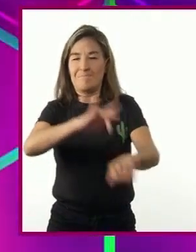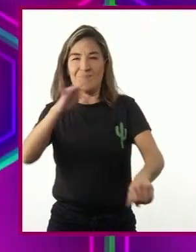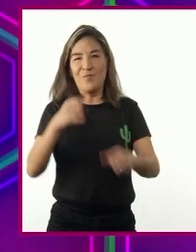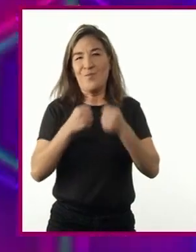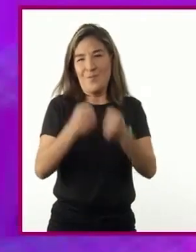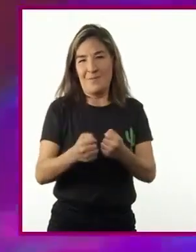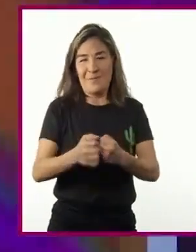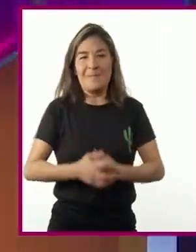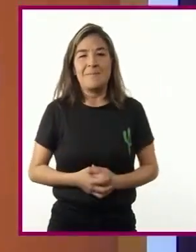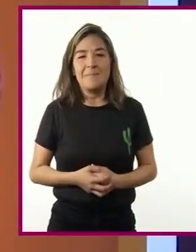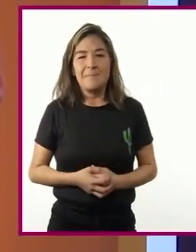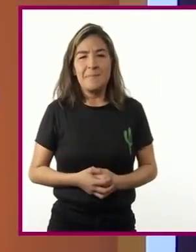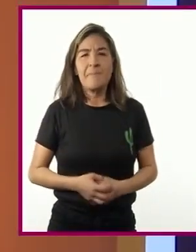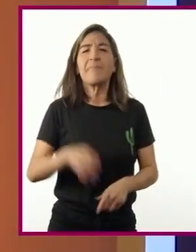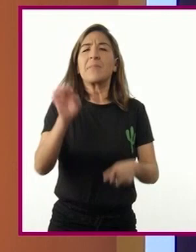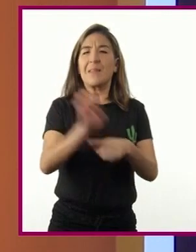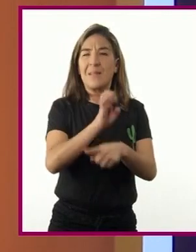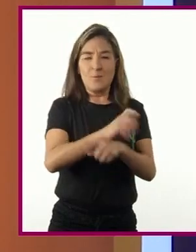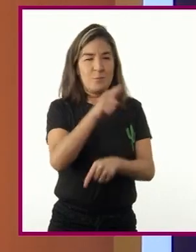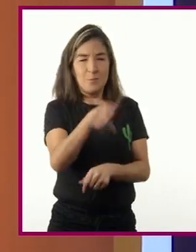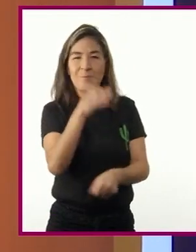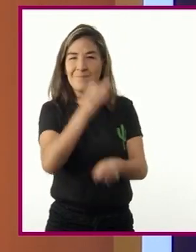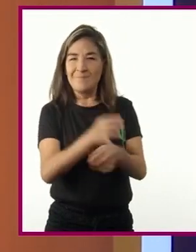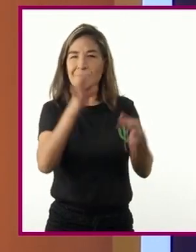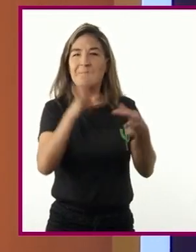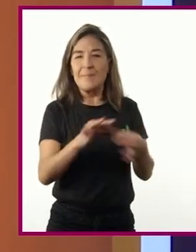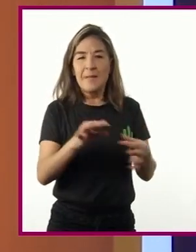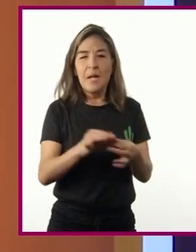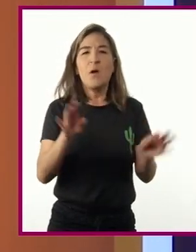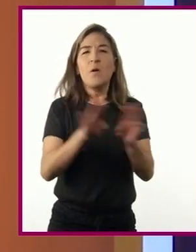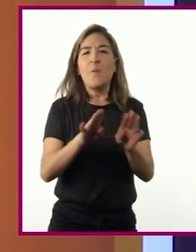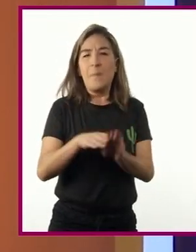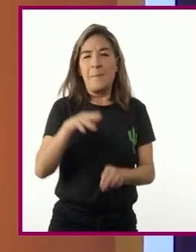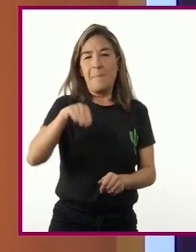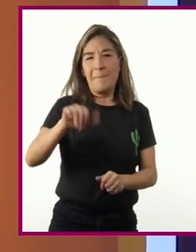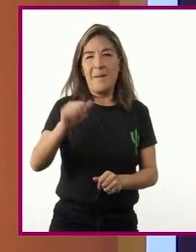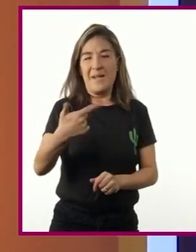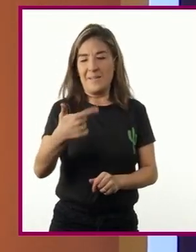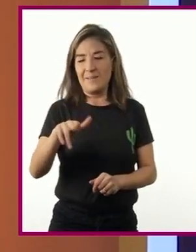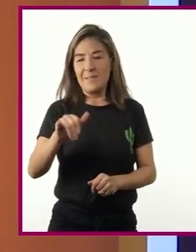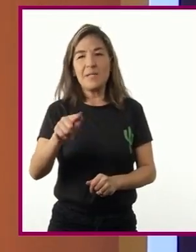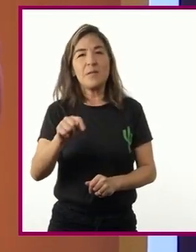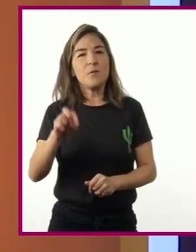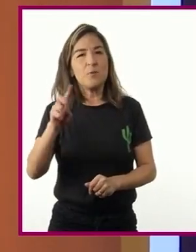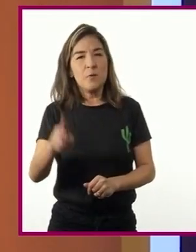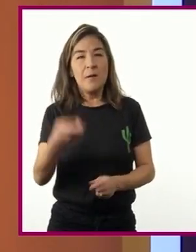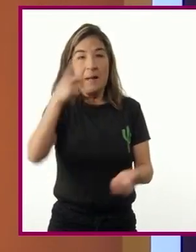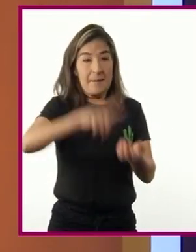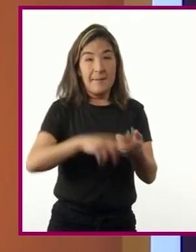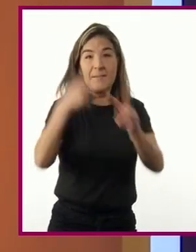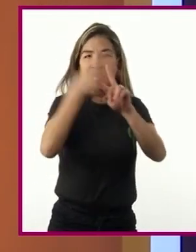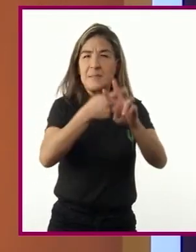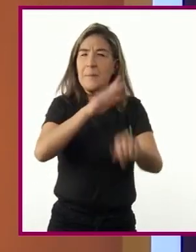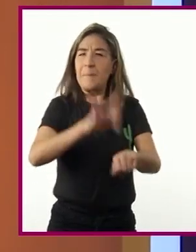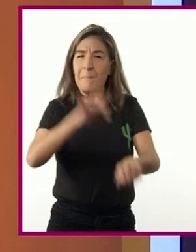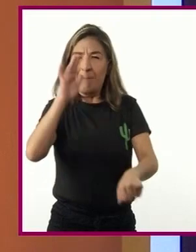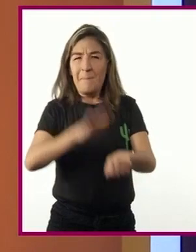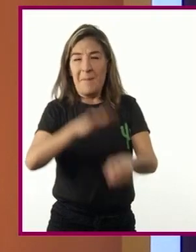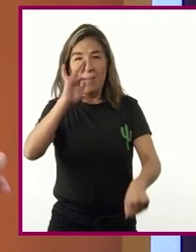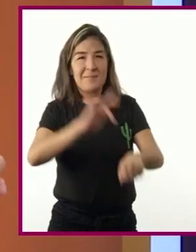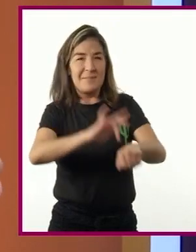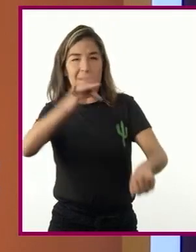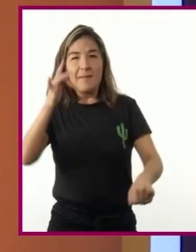brillante. Entonces, de acuerdo a la magnitud estelar, se podría decir que la estrella que más brilla es porque